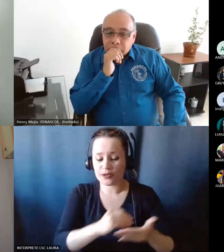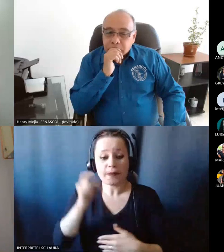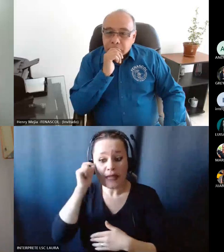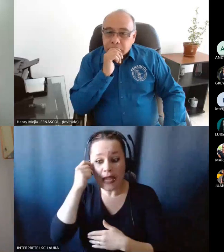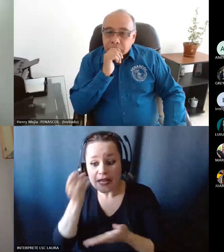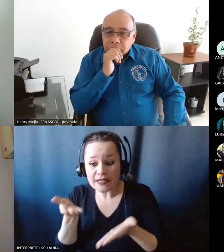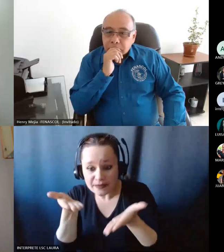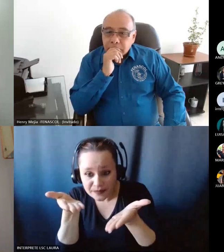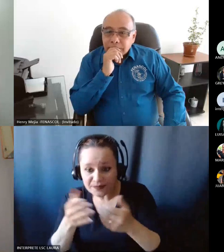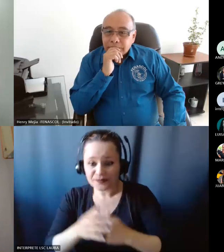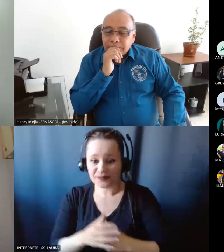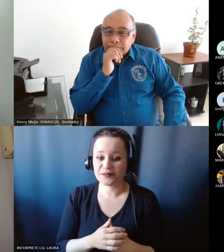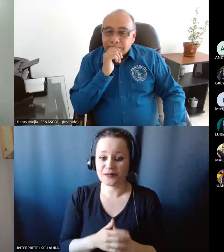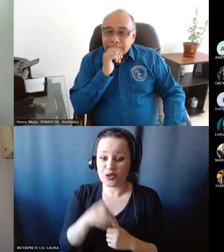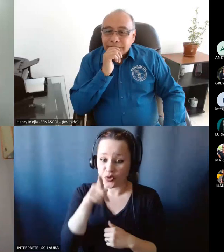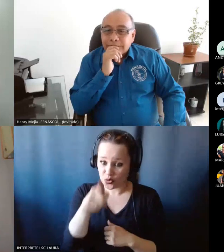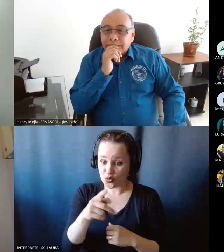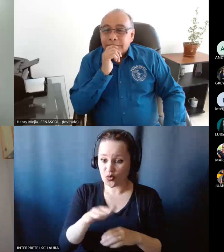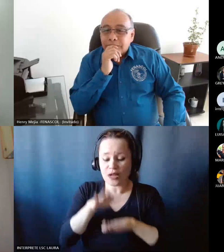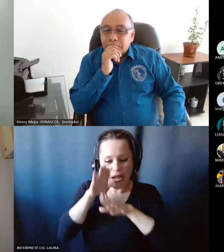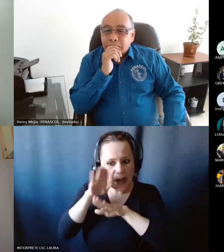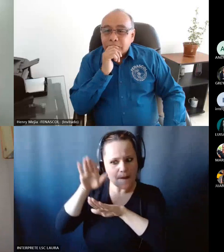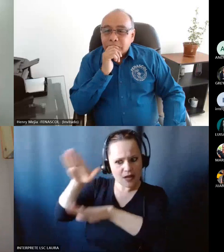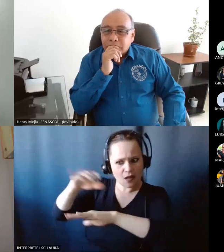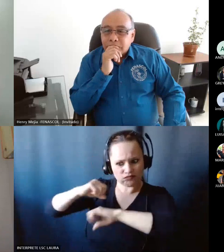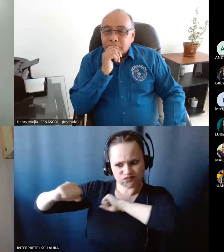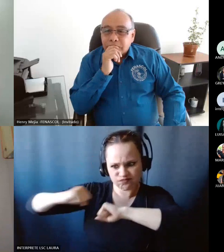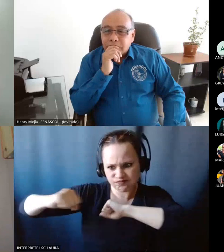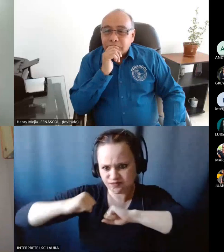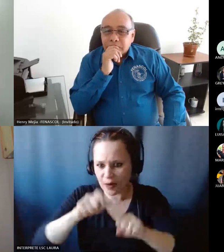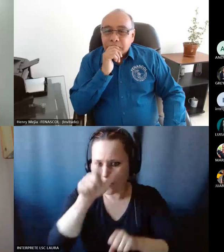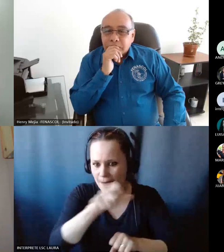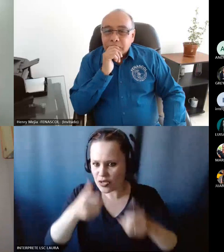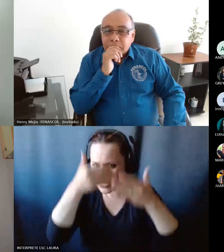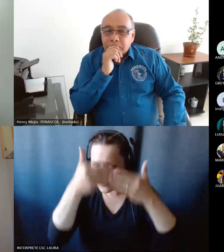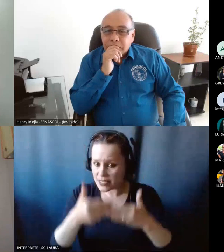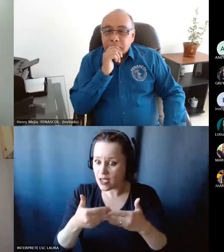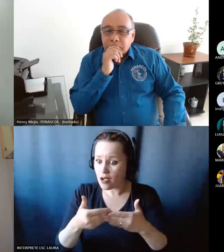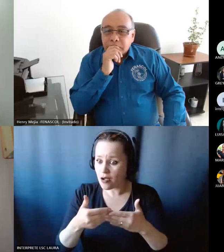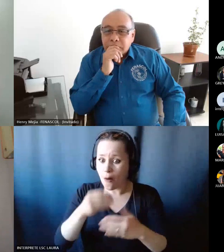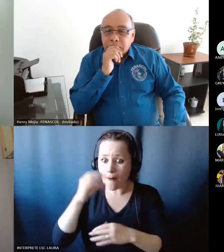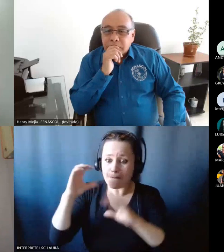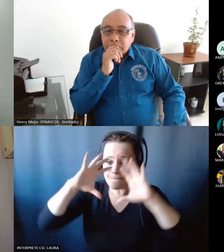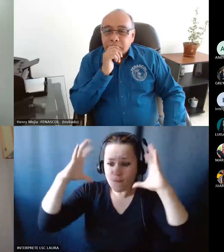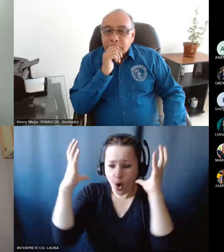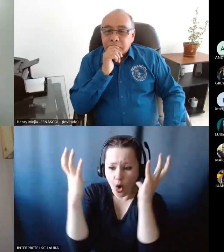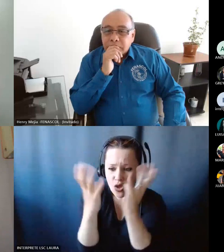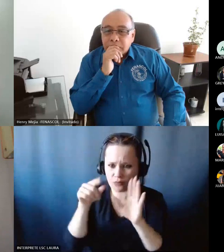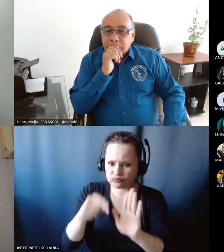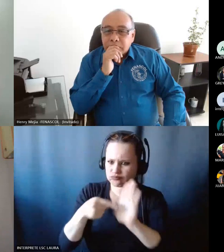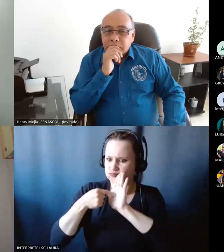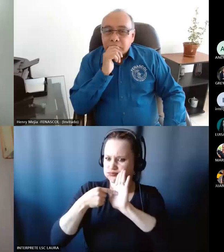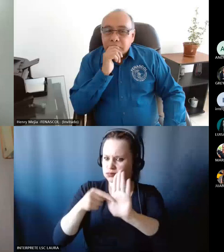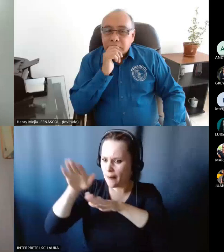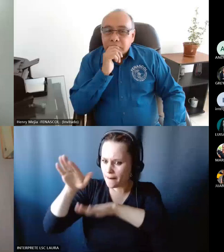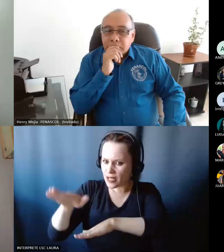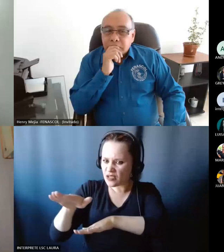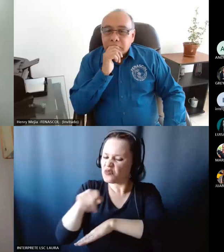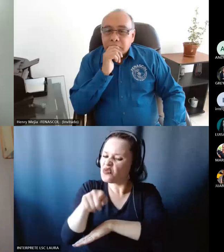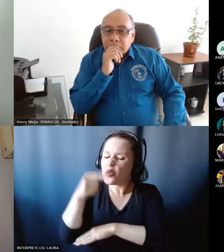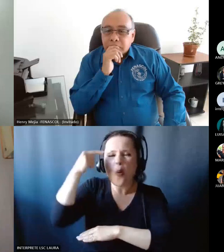vamos contigo como representante activo de las personas con discapacidad a nivel mundial Cómo podían adaptar los medios